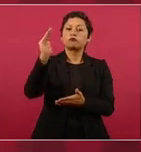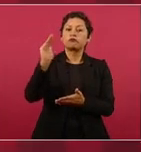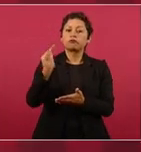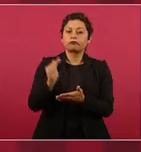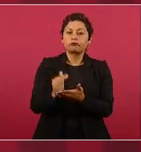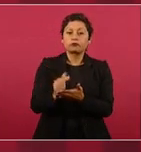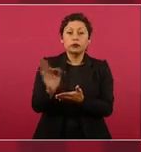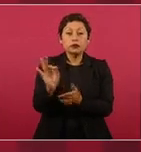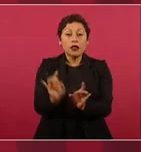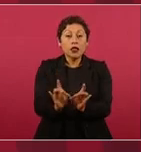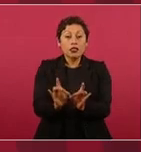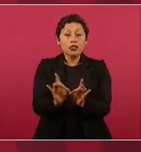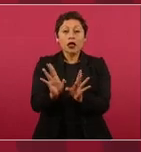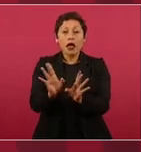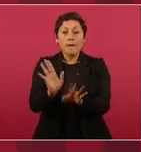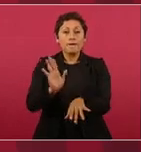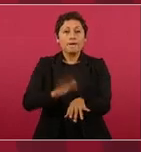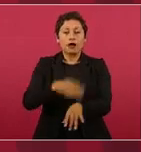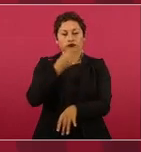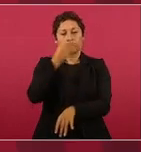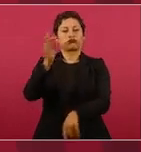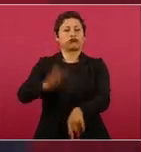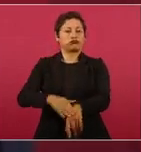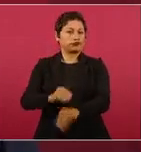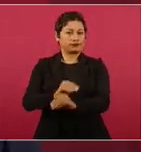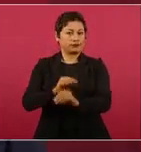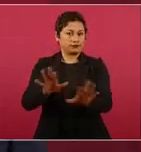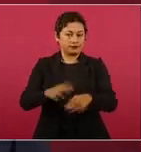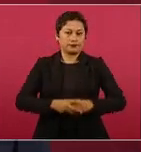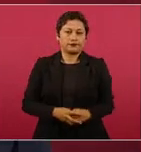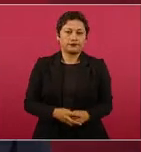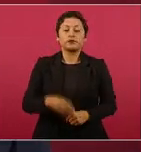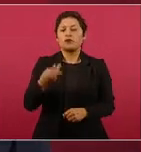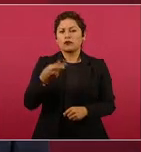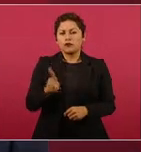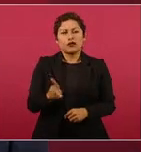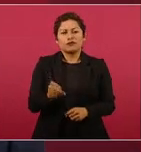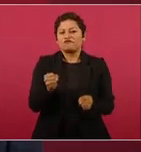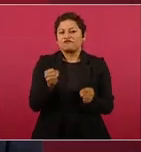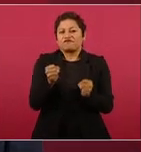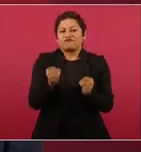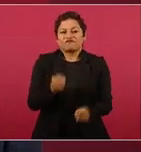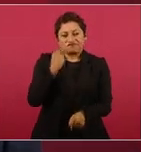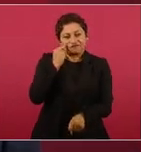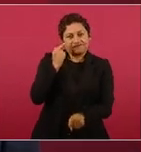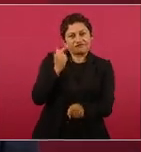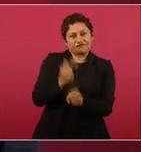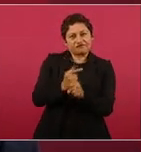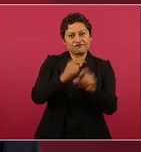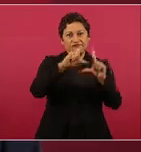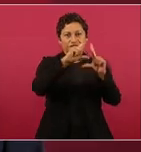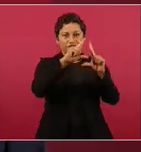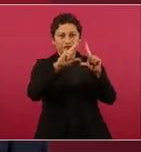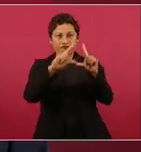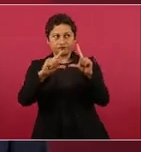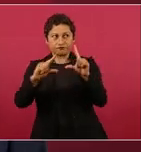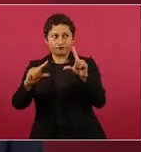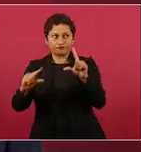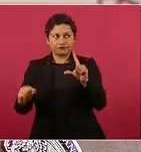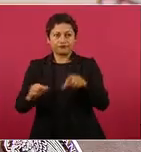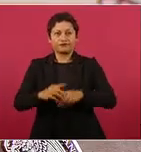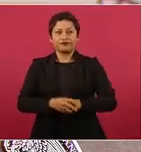informaríamos oportunamente, pero lo más esperable es que ya empiece la reducción de esta quinta ola.